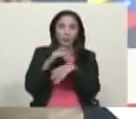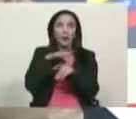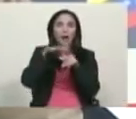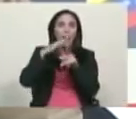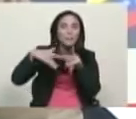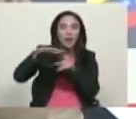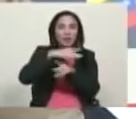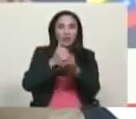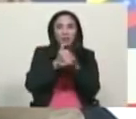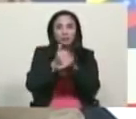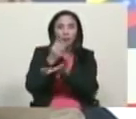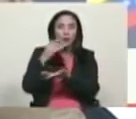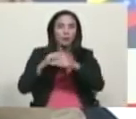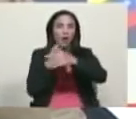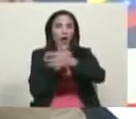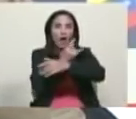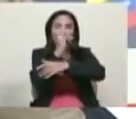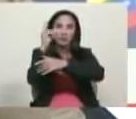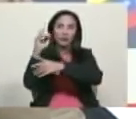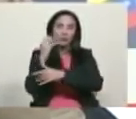Una guerra tremenda.